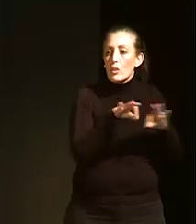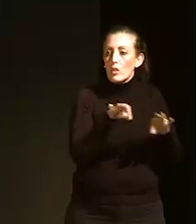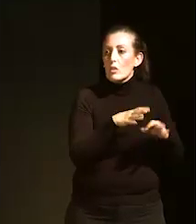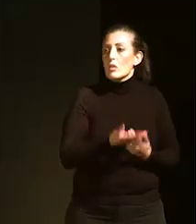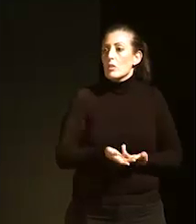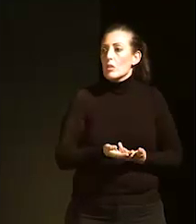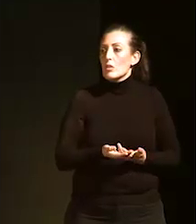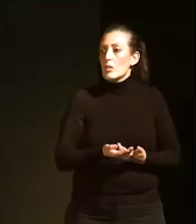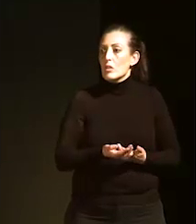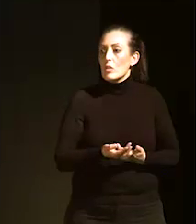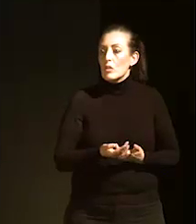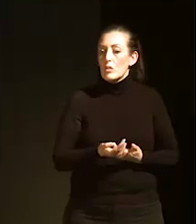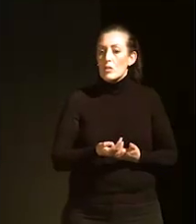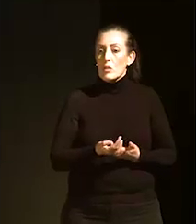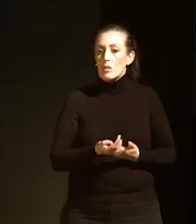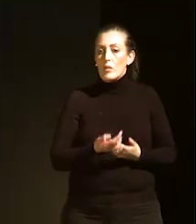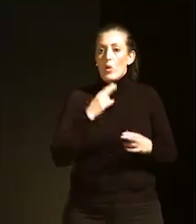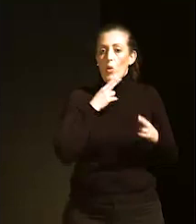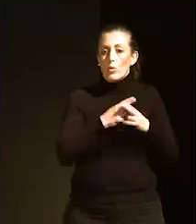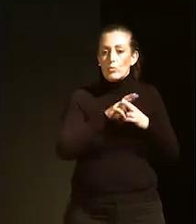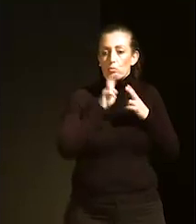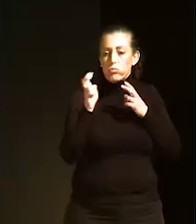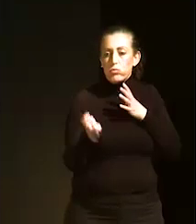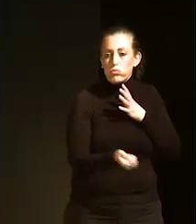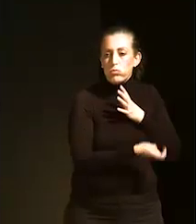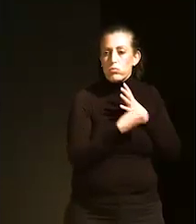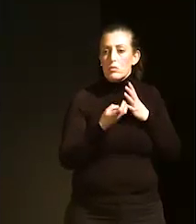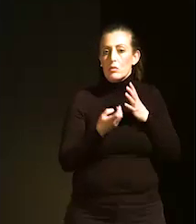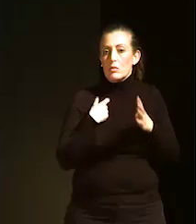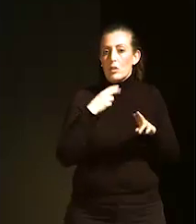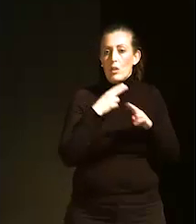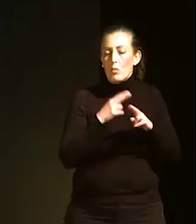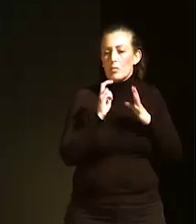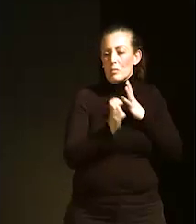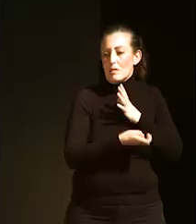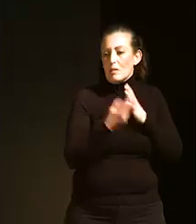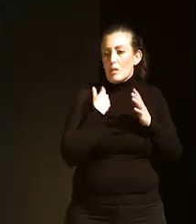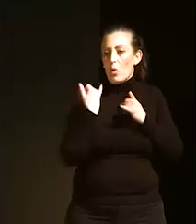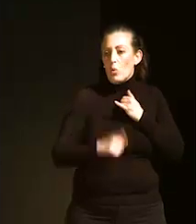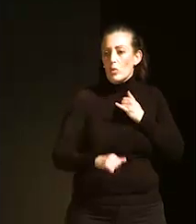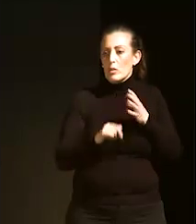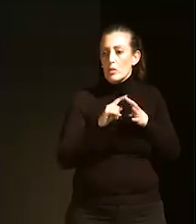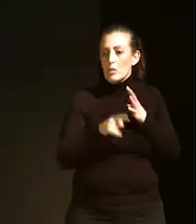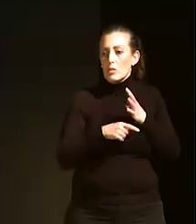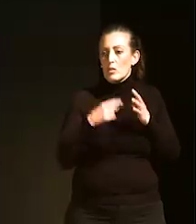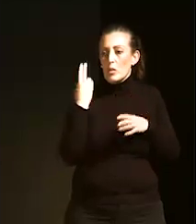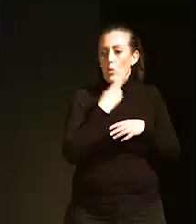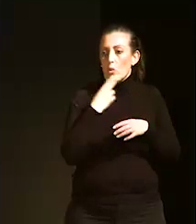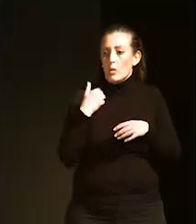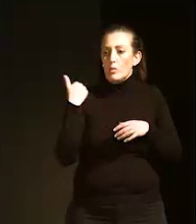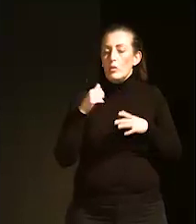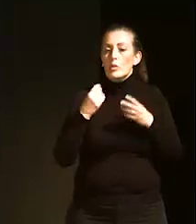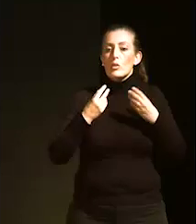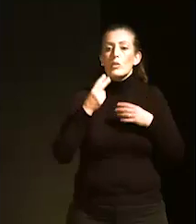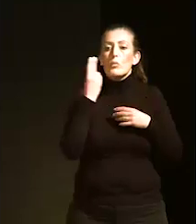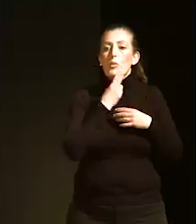estos son un cooler hecho buenos la juzga act un asco mal que es el último se llama compromiso con la